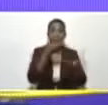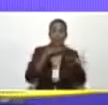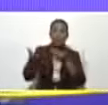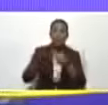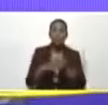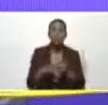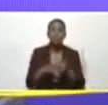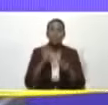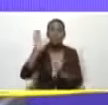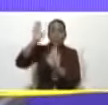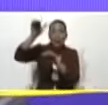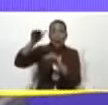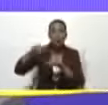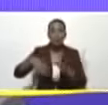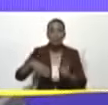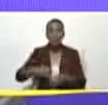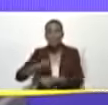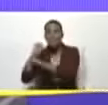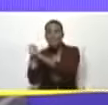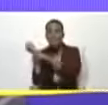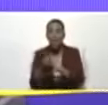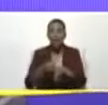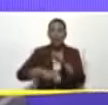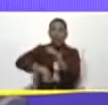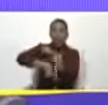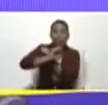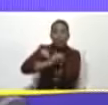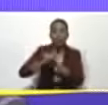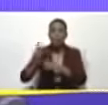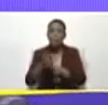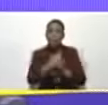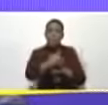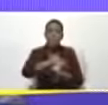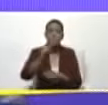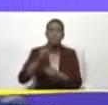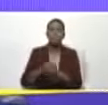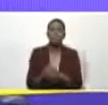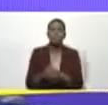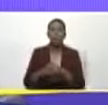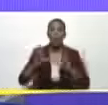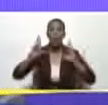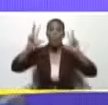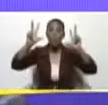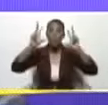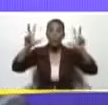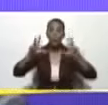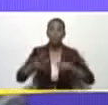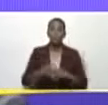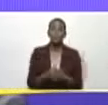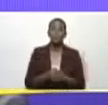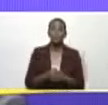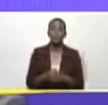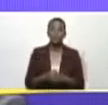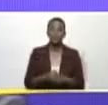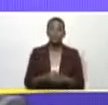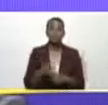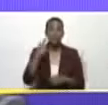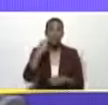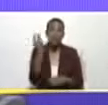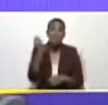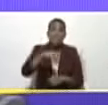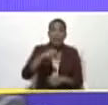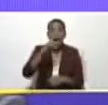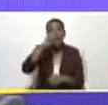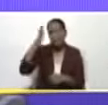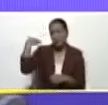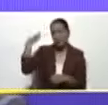basquet béisbol futbolito voleibol era lo que se jugaba